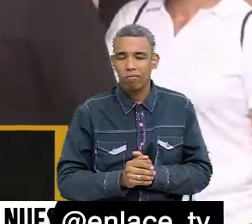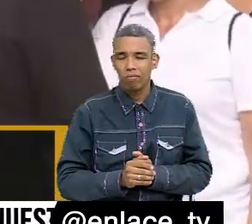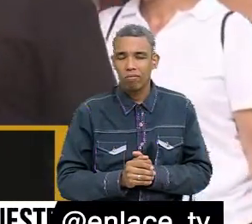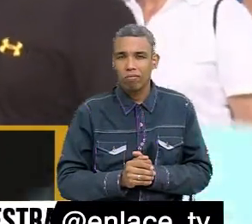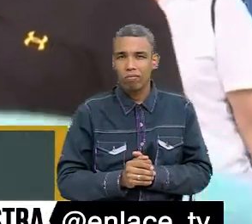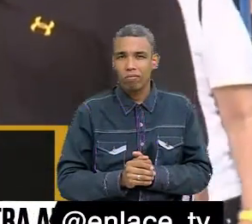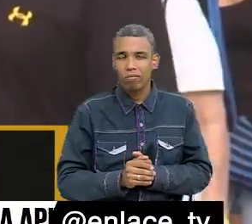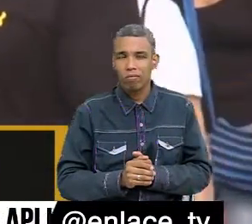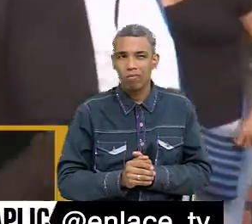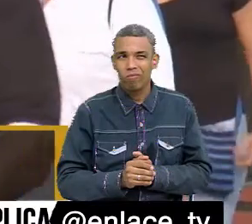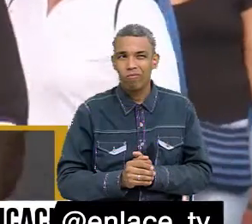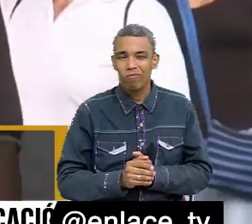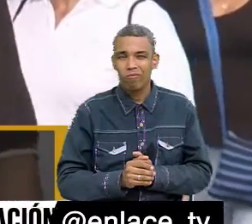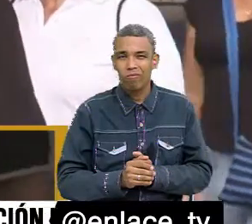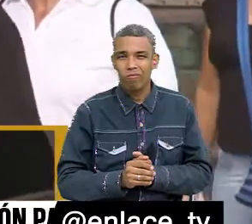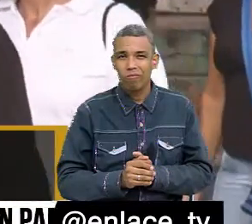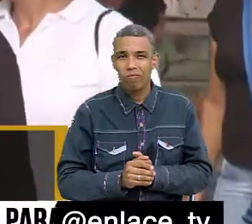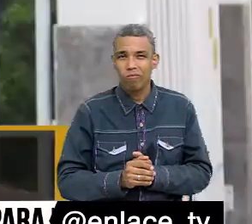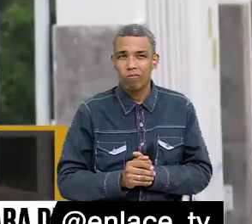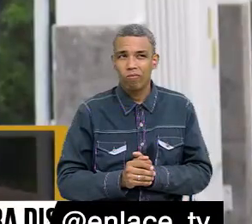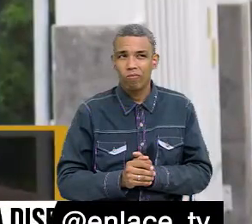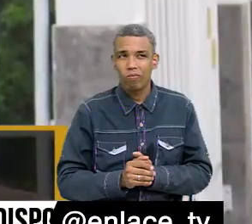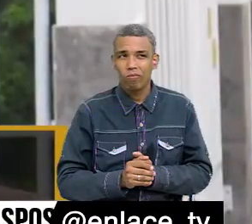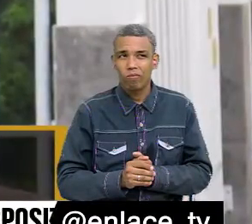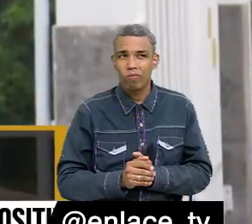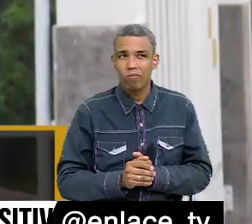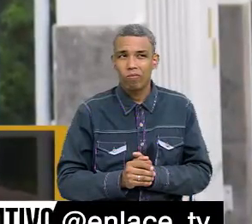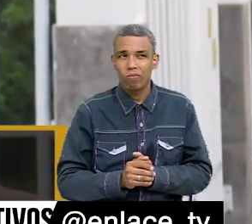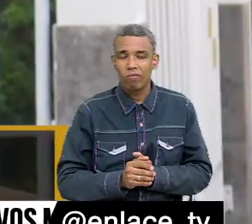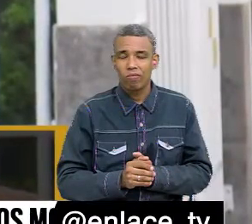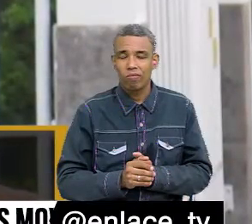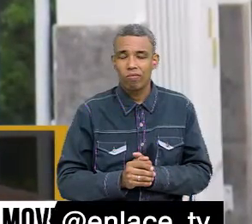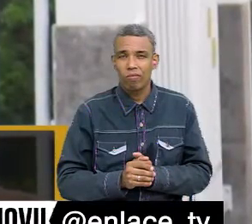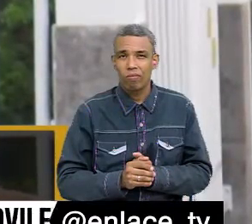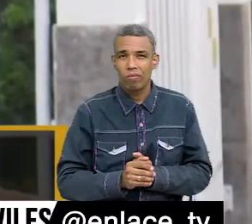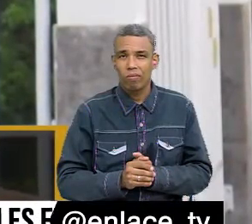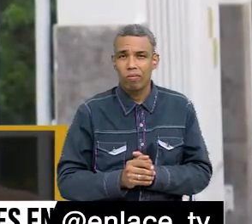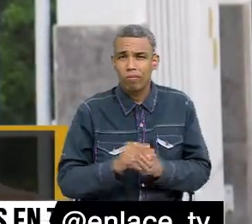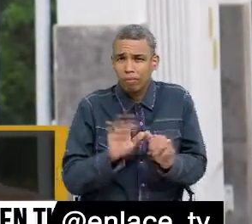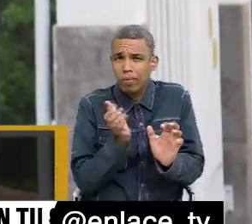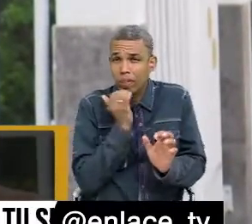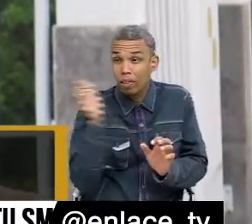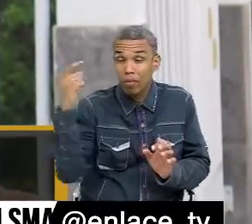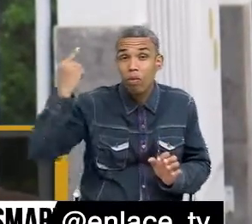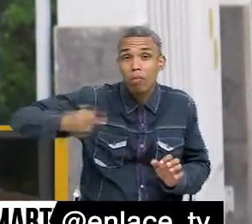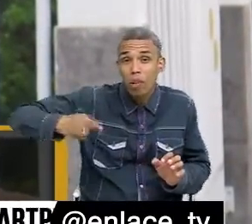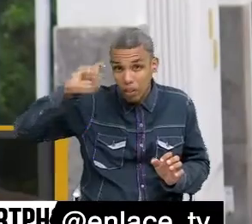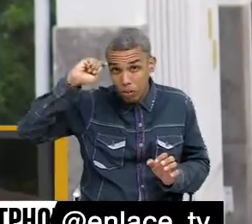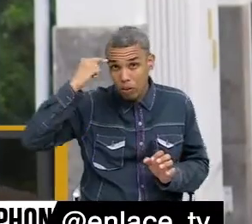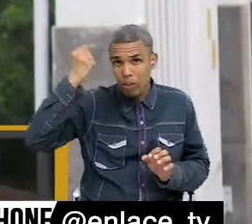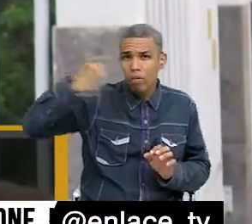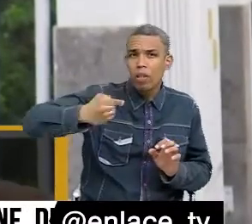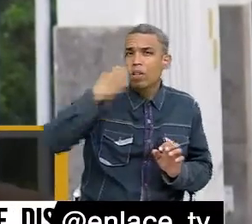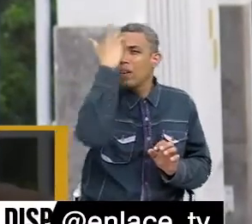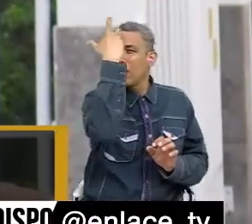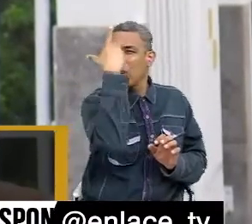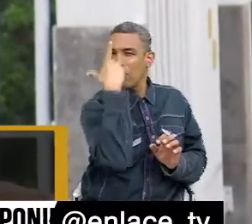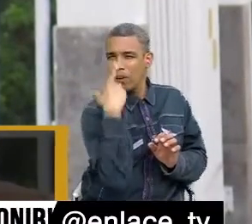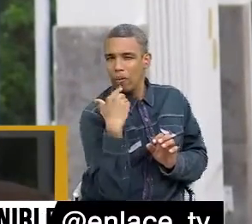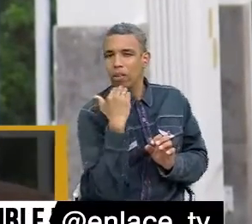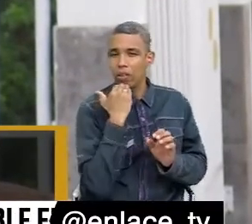que faltando más de uno. O sea, no hay una evaluación completa y el gobierno nacional sacó